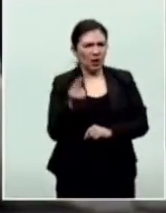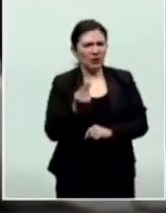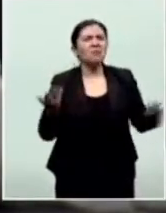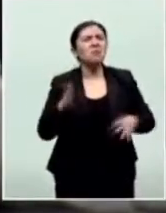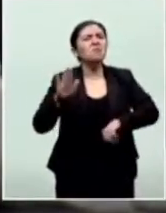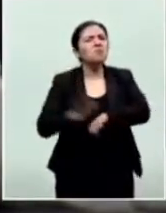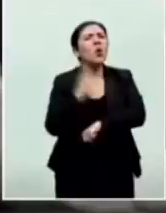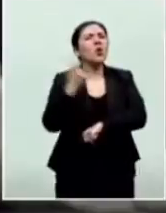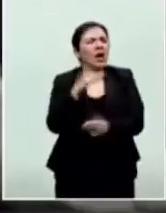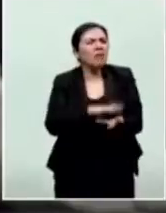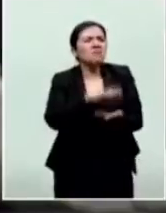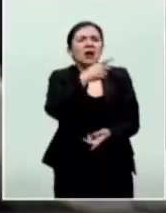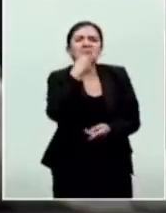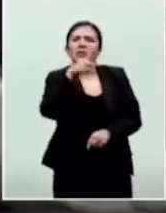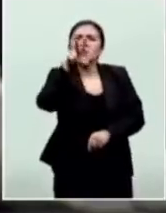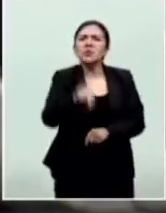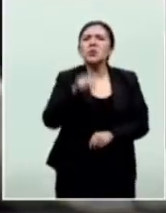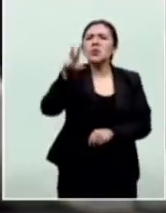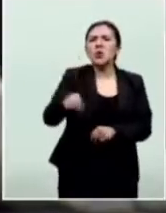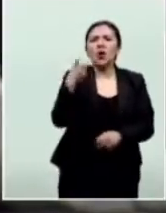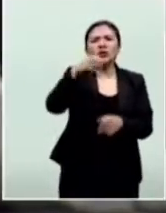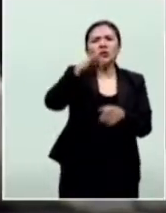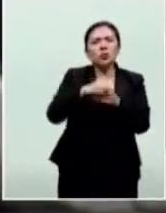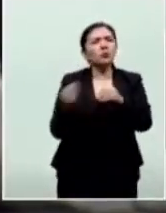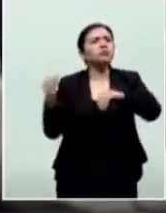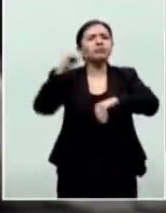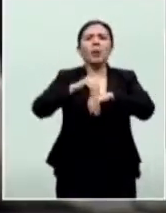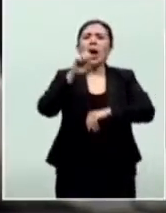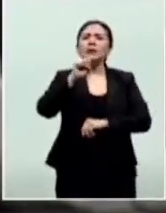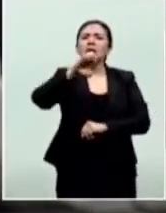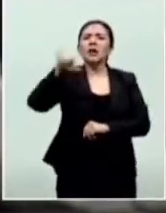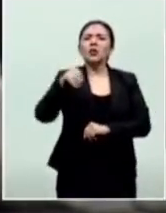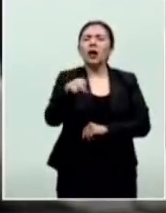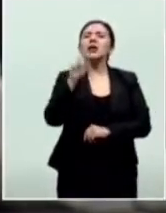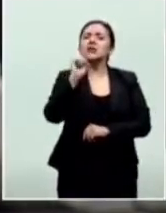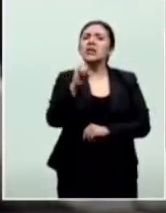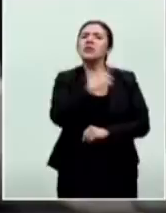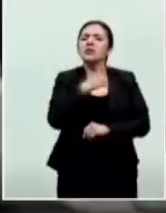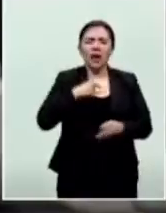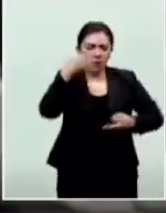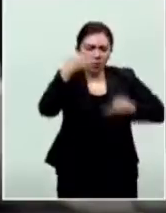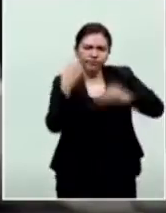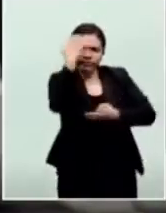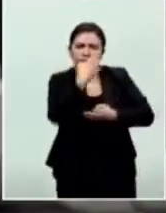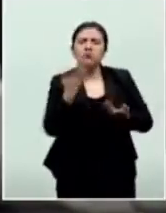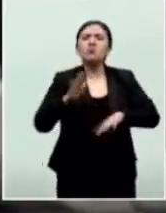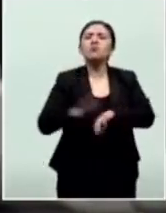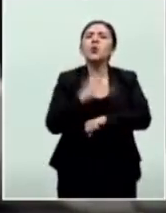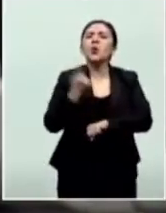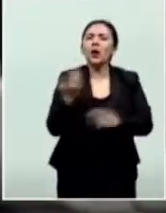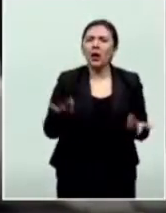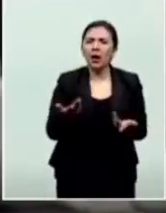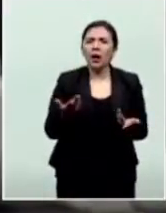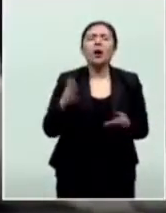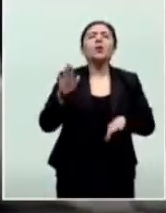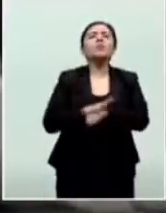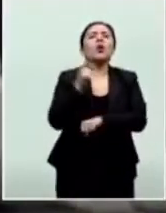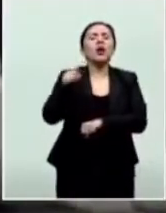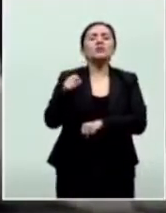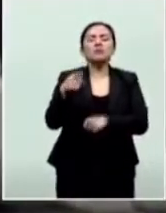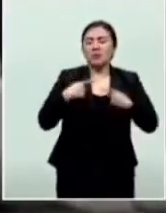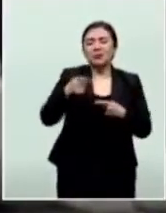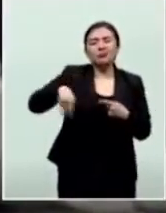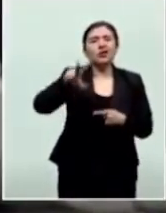el argumento de la mayoría para que este caso llegara a la Suprema Corte, para que fuera analizado por la Suprema Corte? Y también, ¿cuál fue el argumento de la